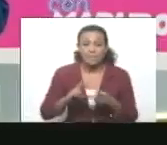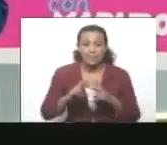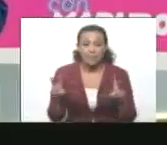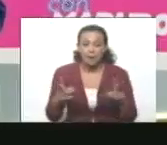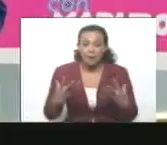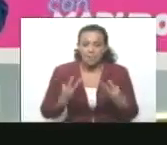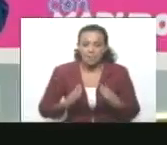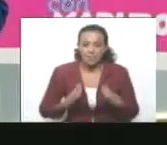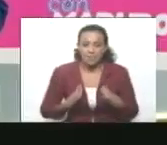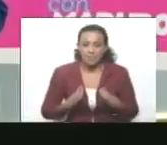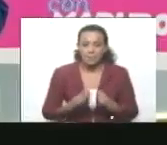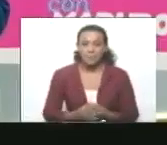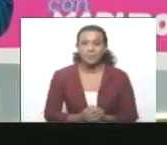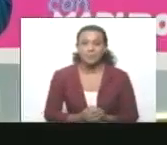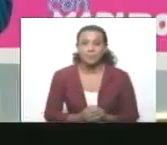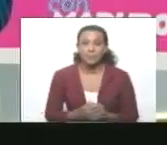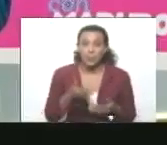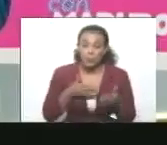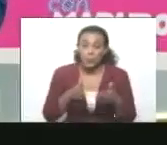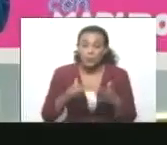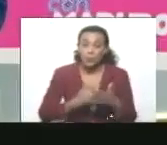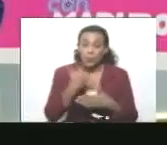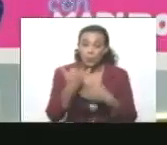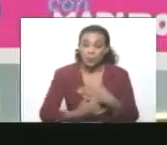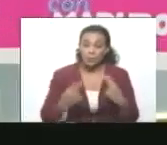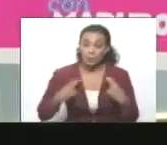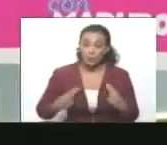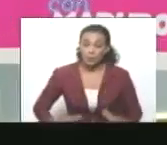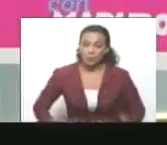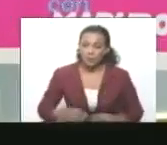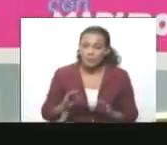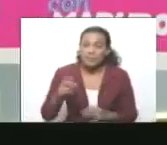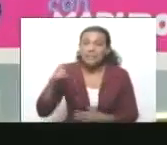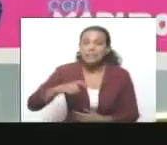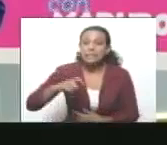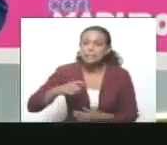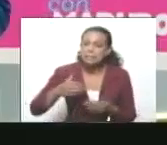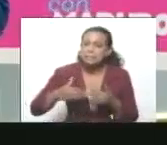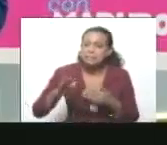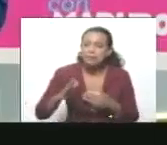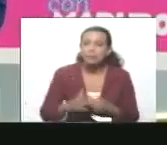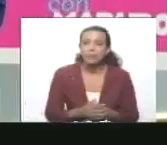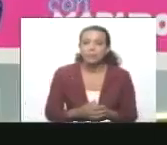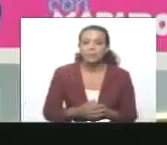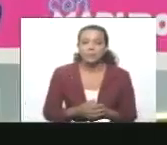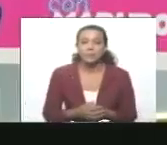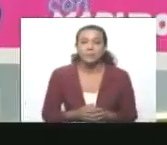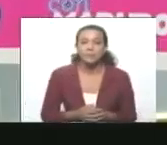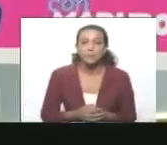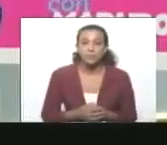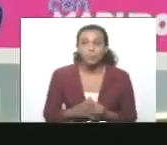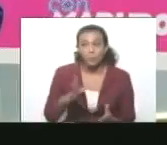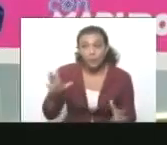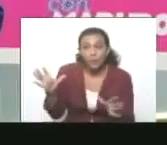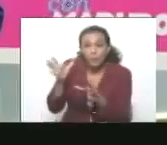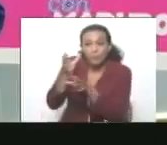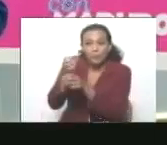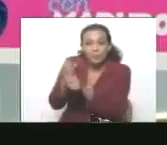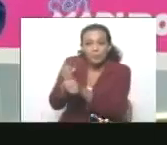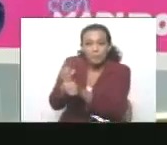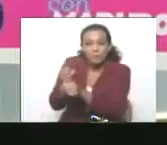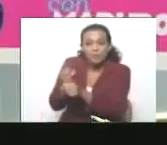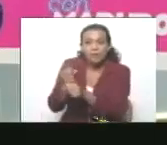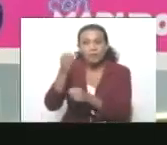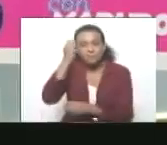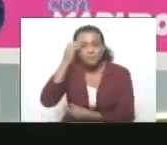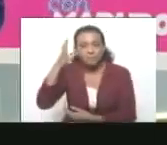vida, con nuestro proyecto humanista, en el humanismo de Cristo Redentor, nuestro